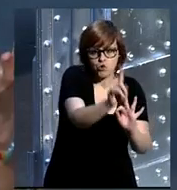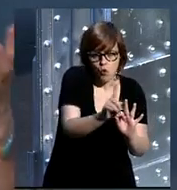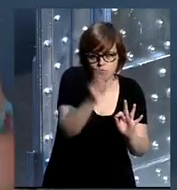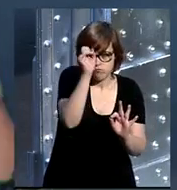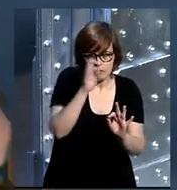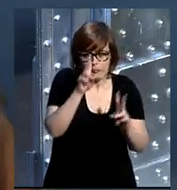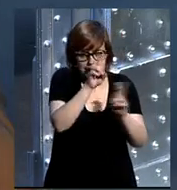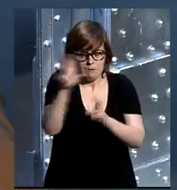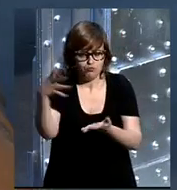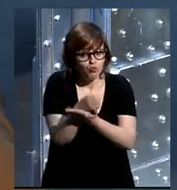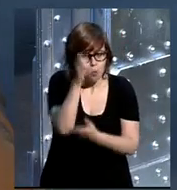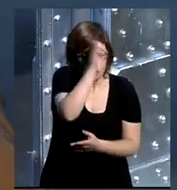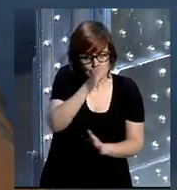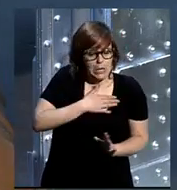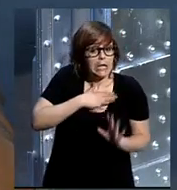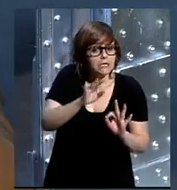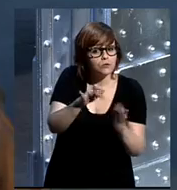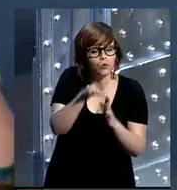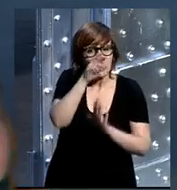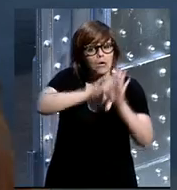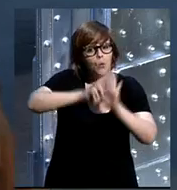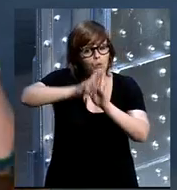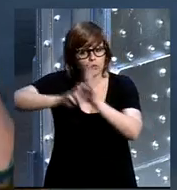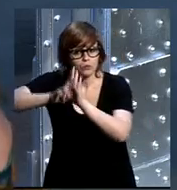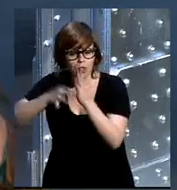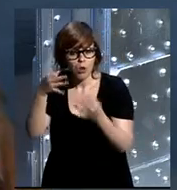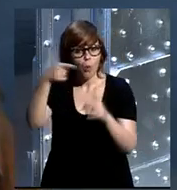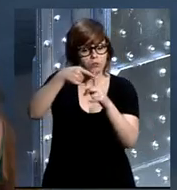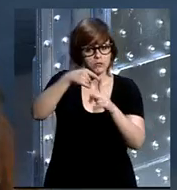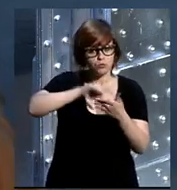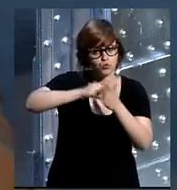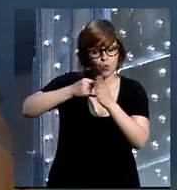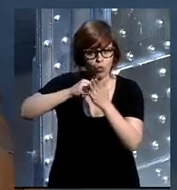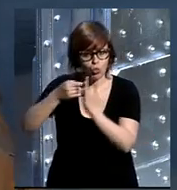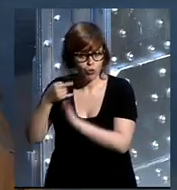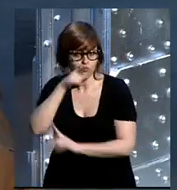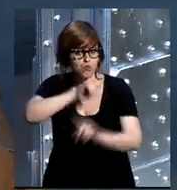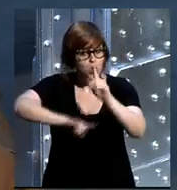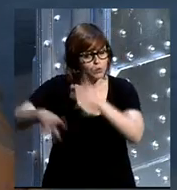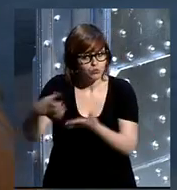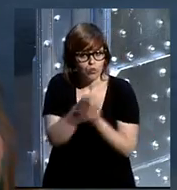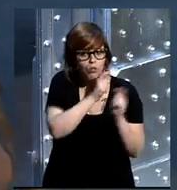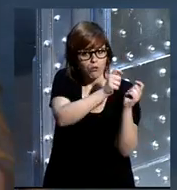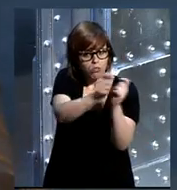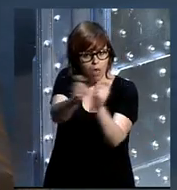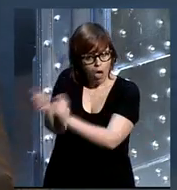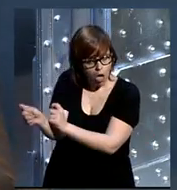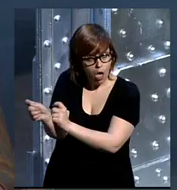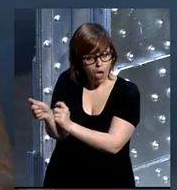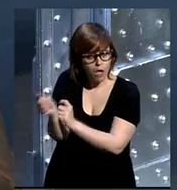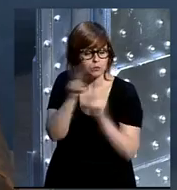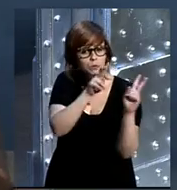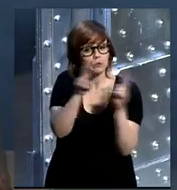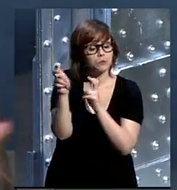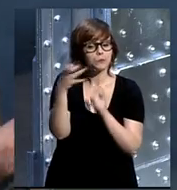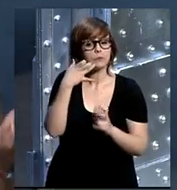que tirar de regulación para resolver, digamos, todos los problemas. En el tema